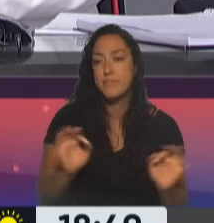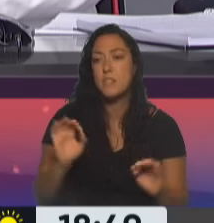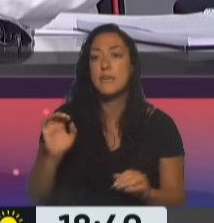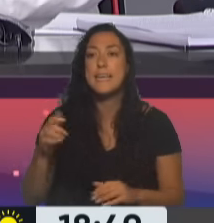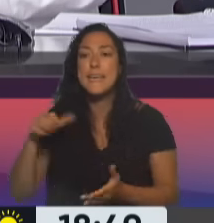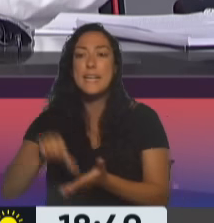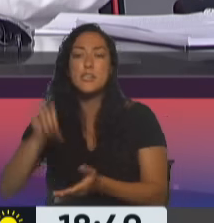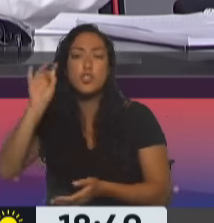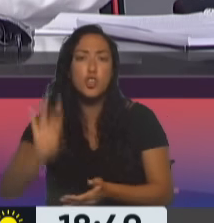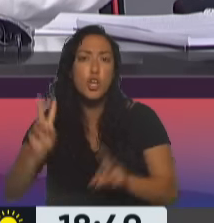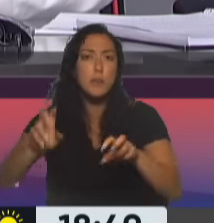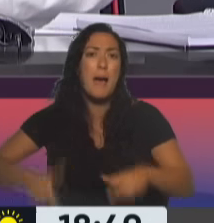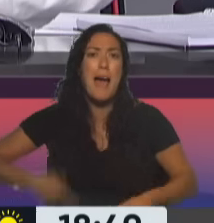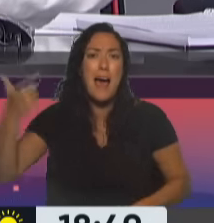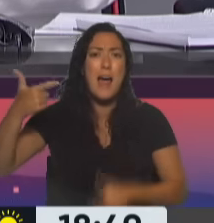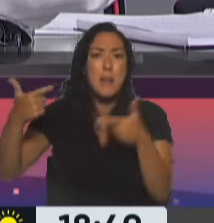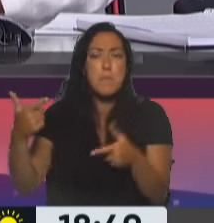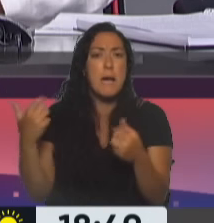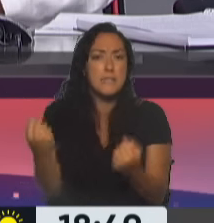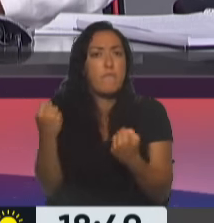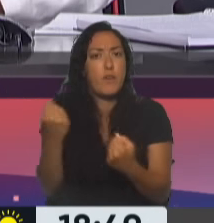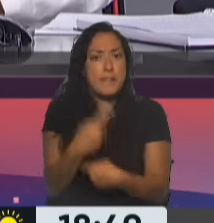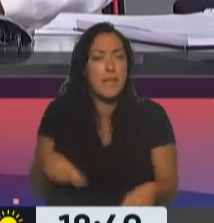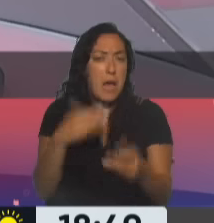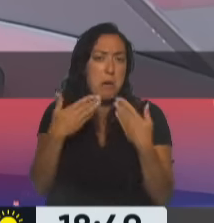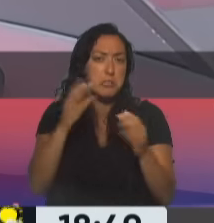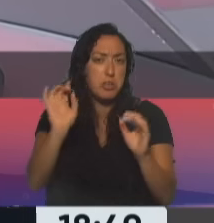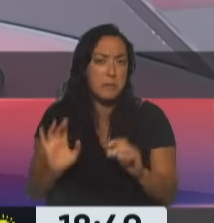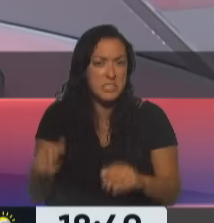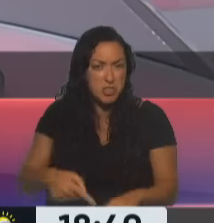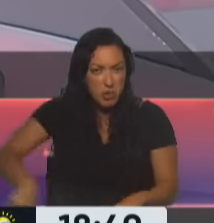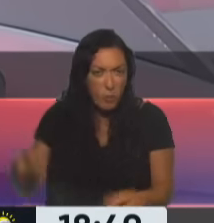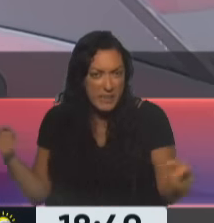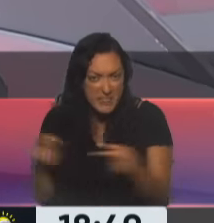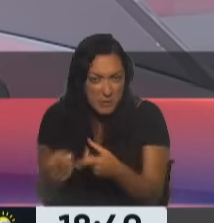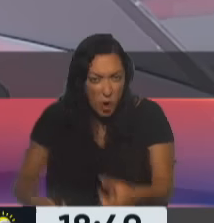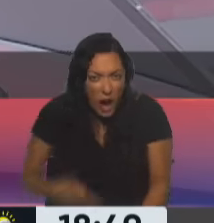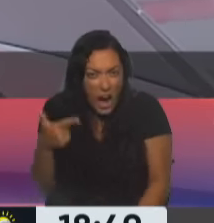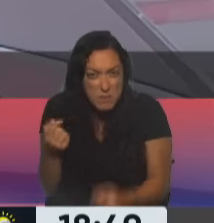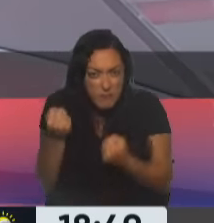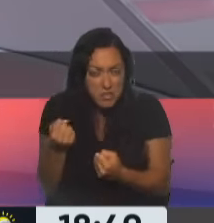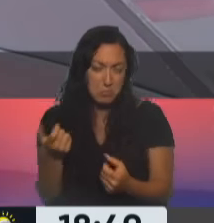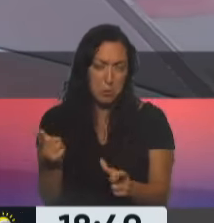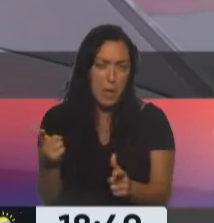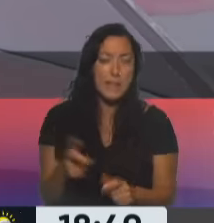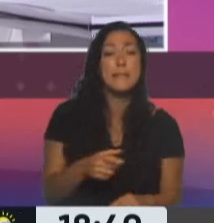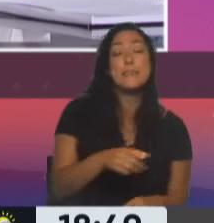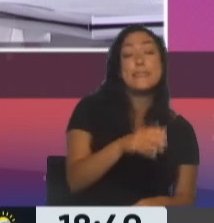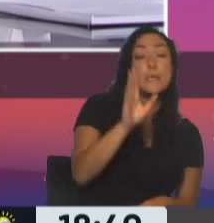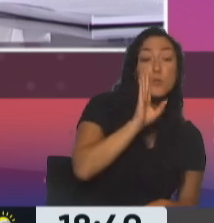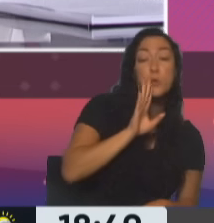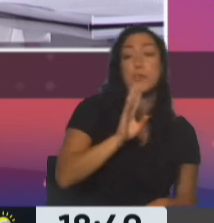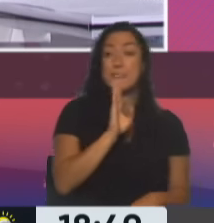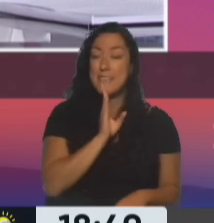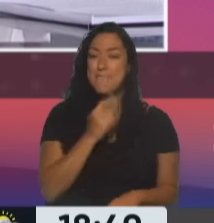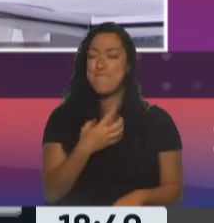Ellos dicen que no tienen intenciones de tener un arma nuclear. Tanto Estados Unidos como Israel no confían